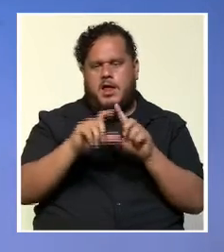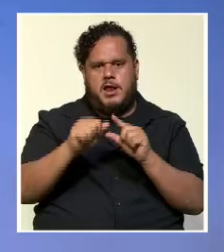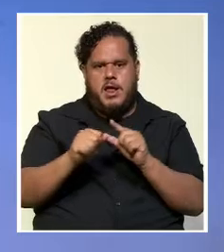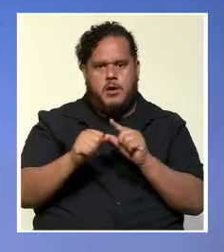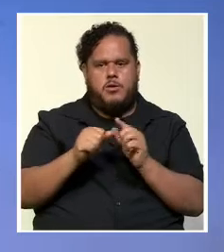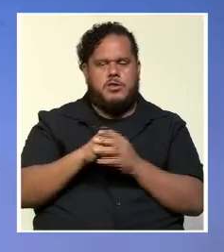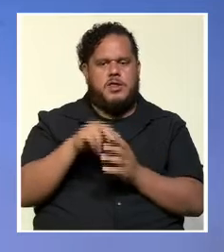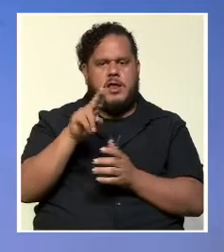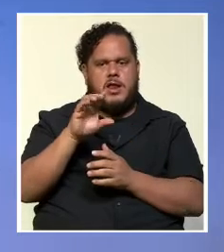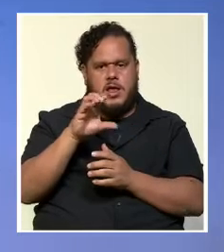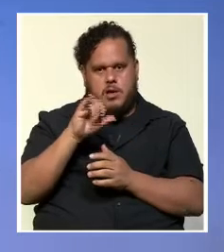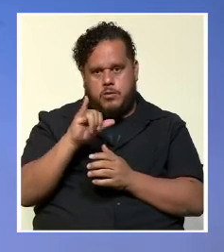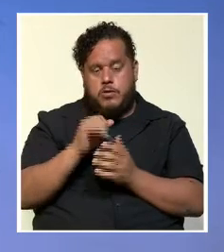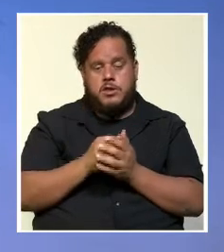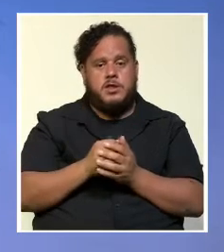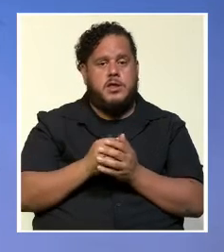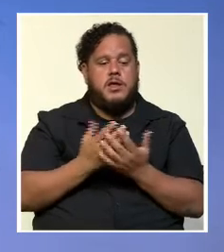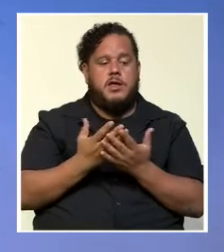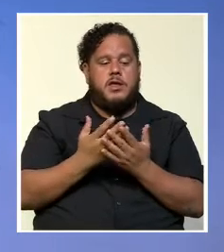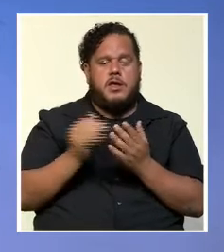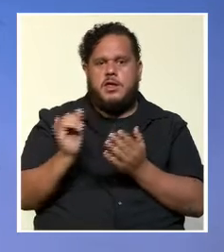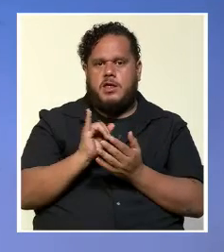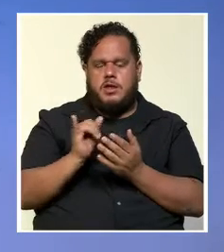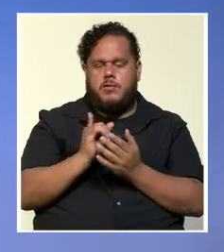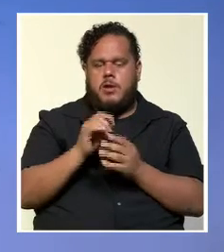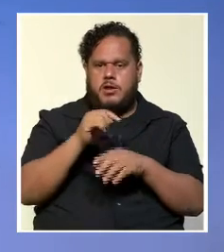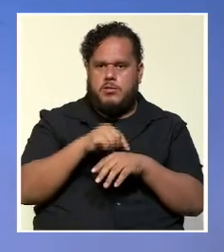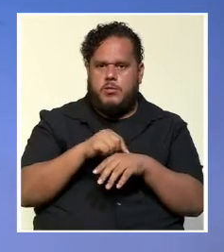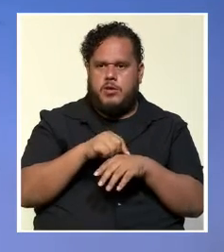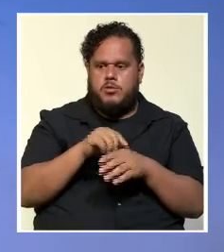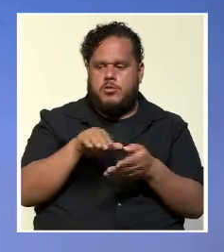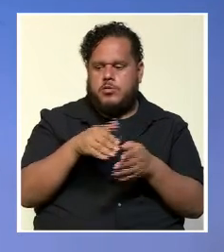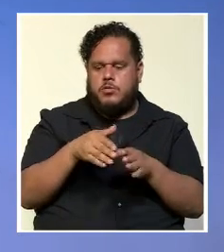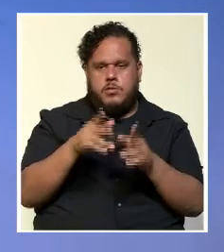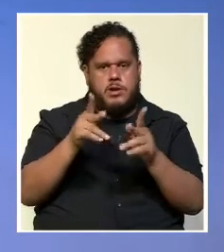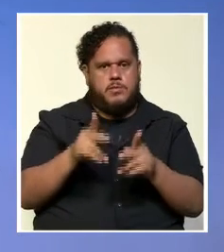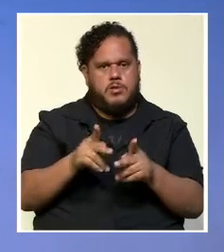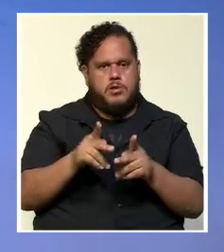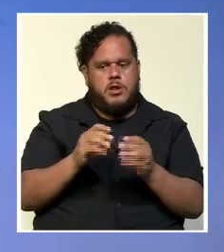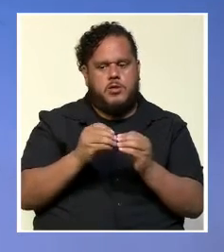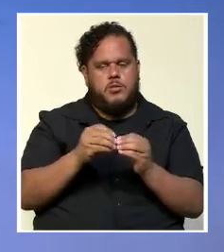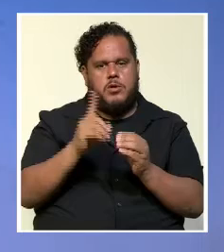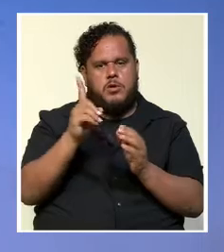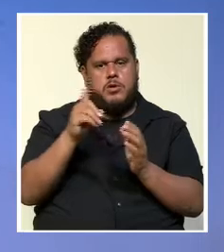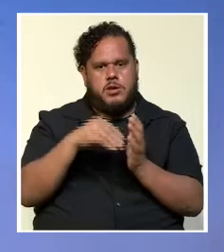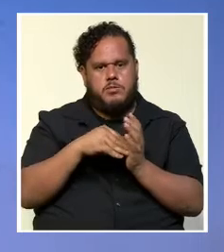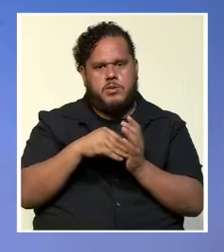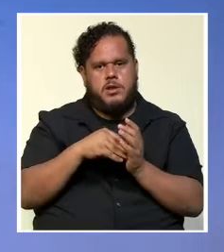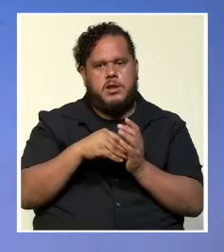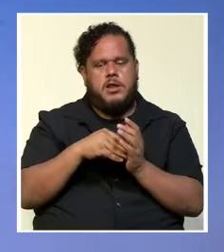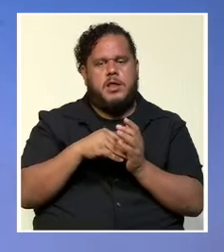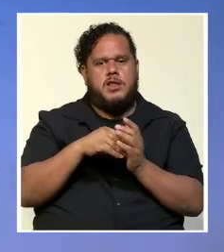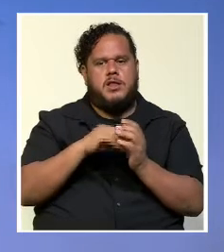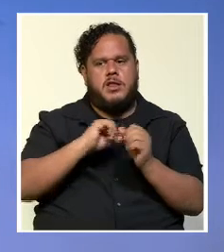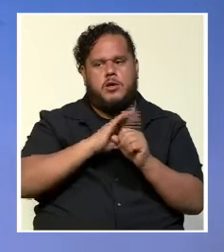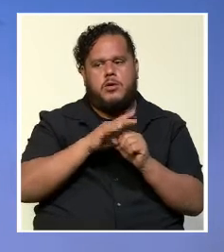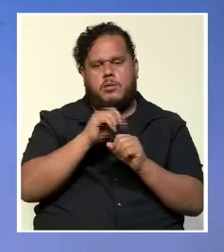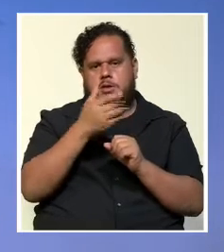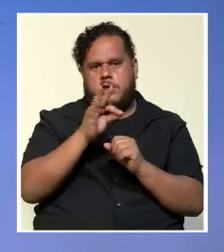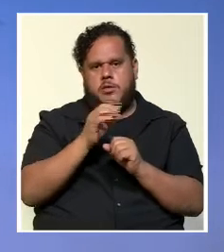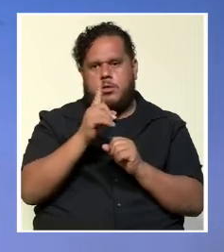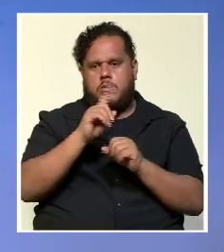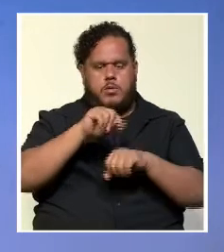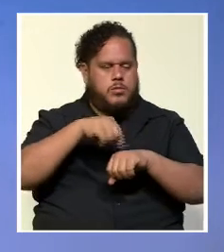cuidados intensivos, en idénticos instantes cuando muere el paciente número 100.000 de COVID-19, mientras un